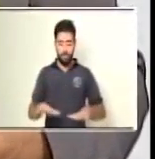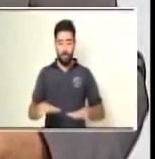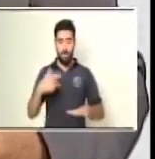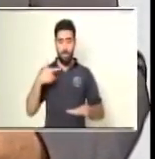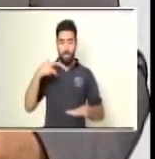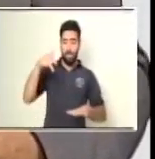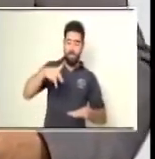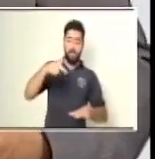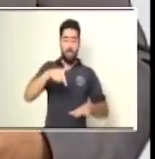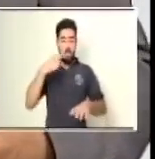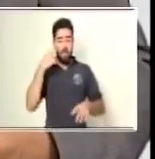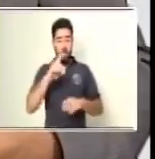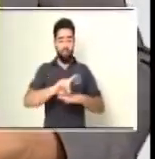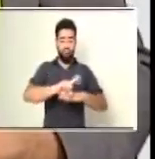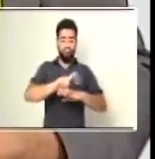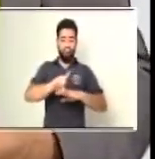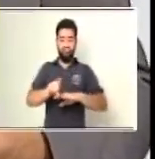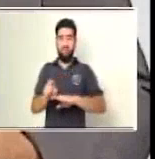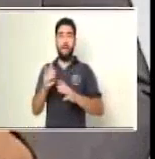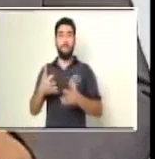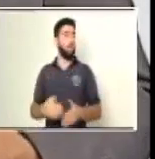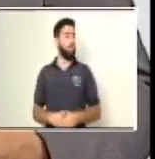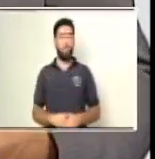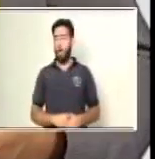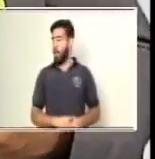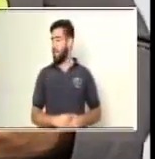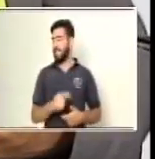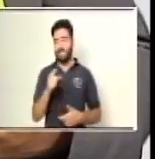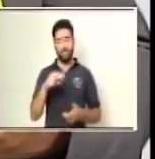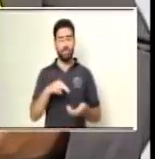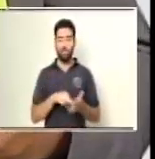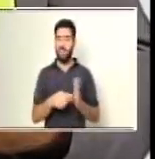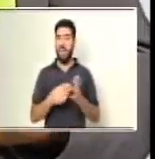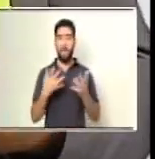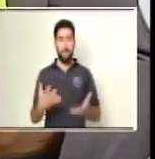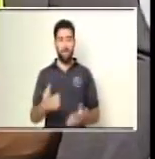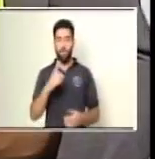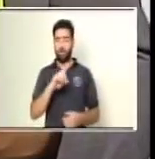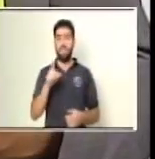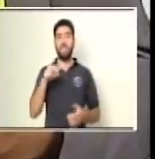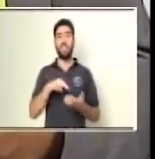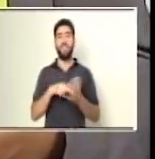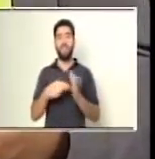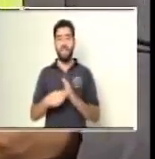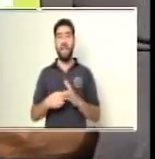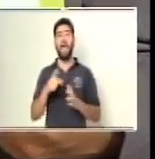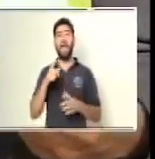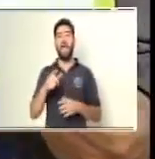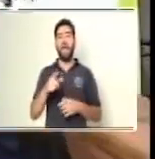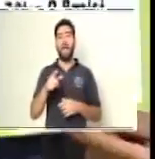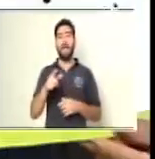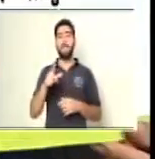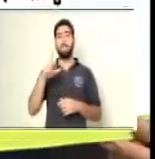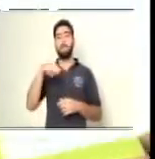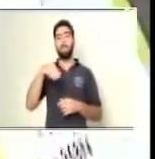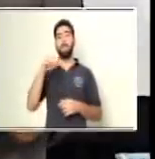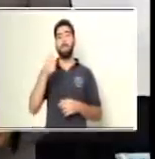una báscula, no encontramos el peso. Encontramos el valor de